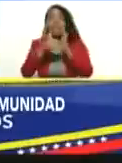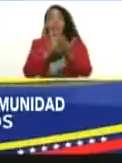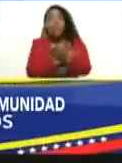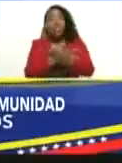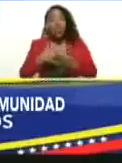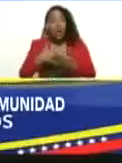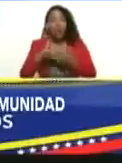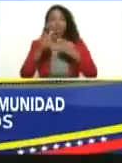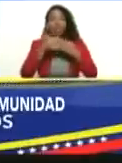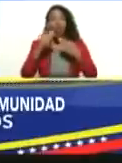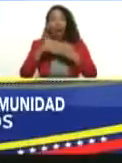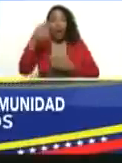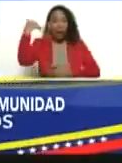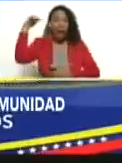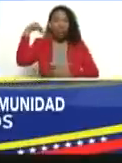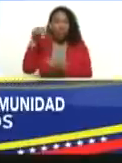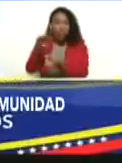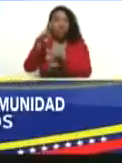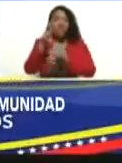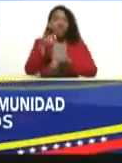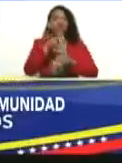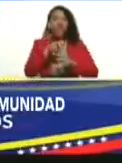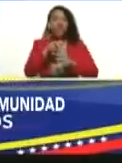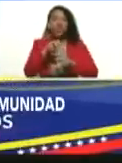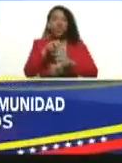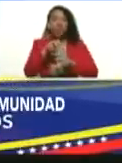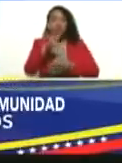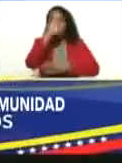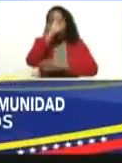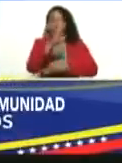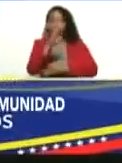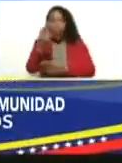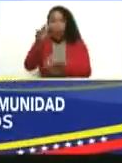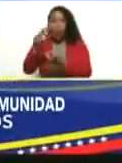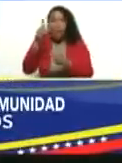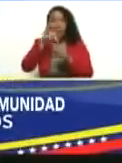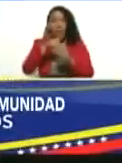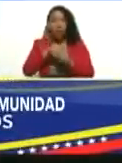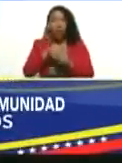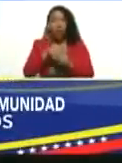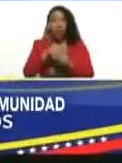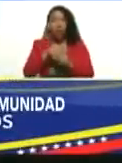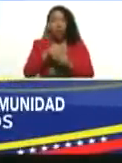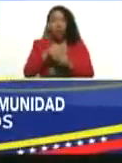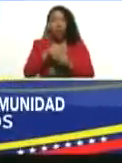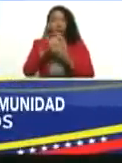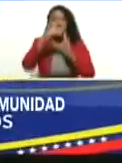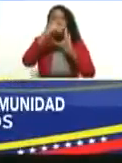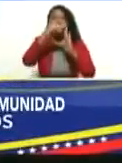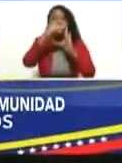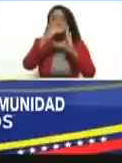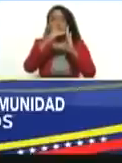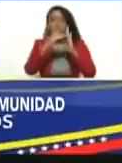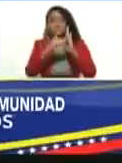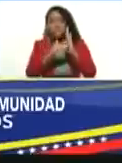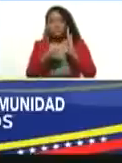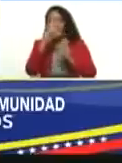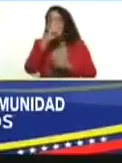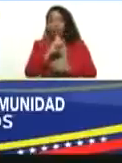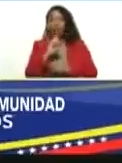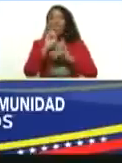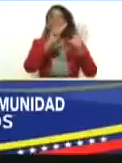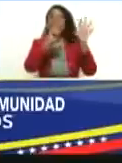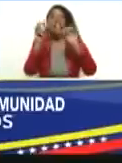millones de dólares en ingresos directos por petróleo en un año a